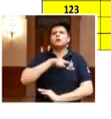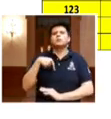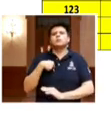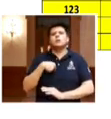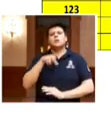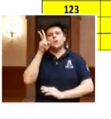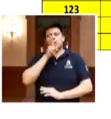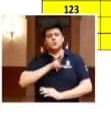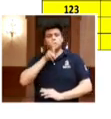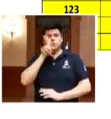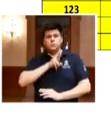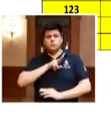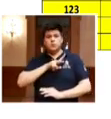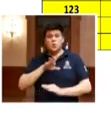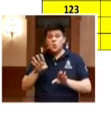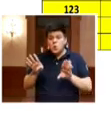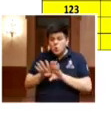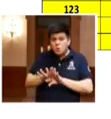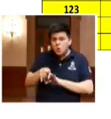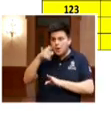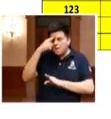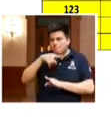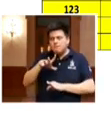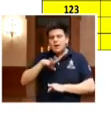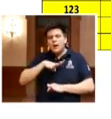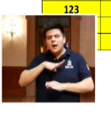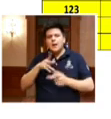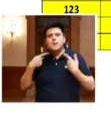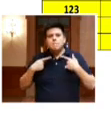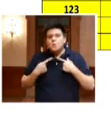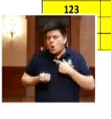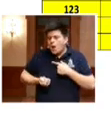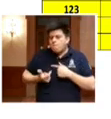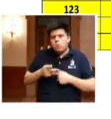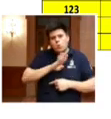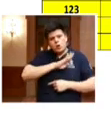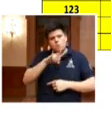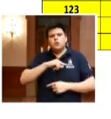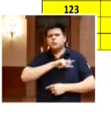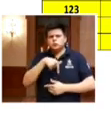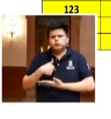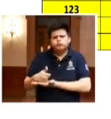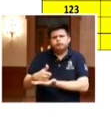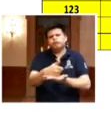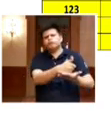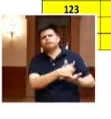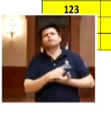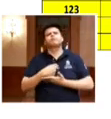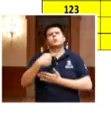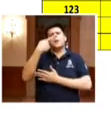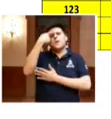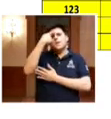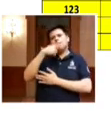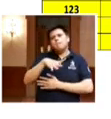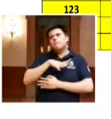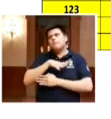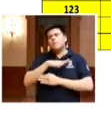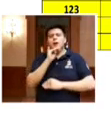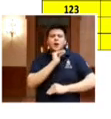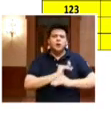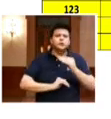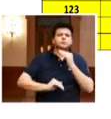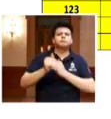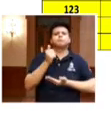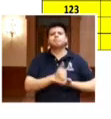para que ocurran los menos decesos posibles. Todos podemos colaborar a que sea de esta manera.